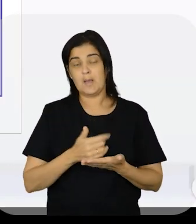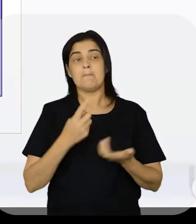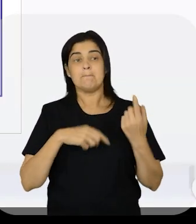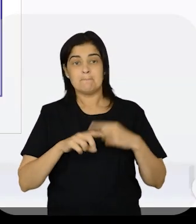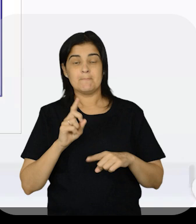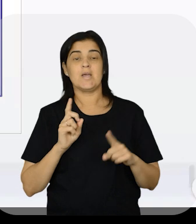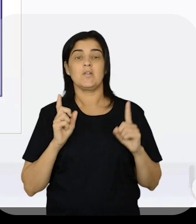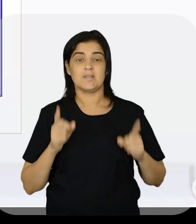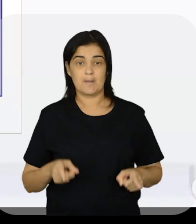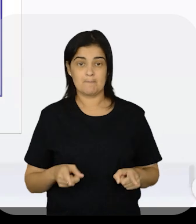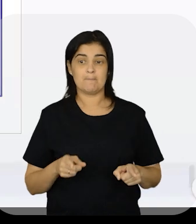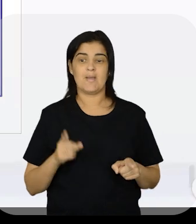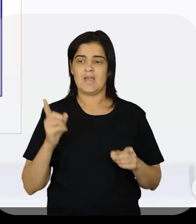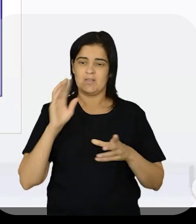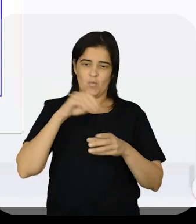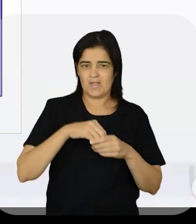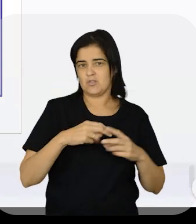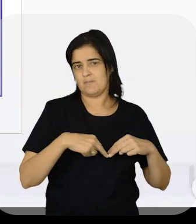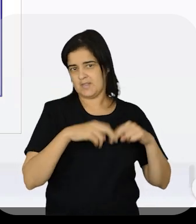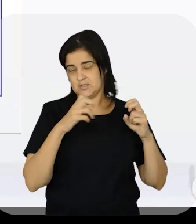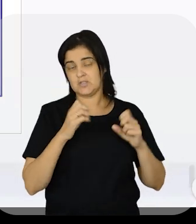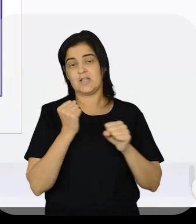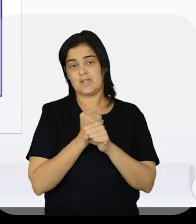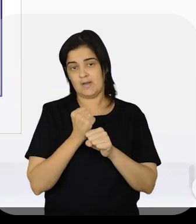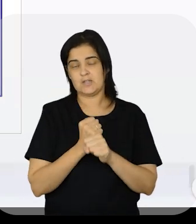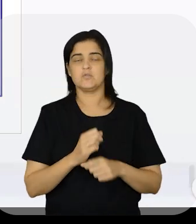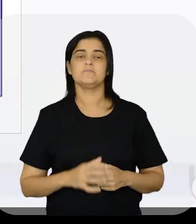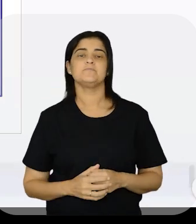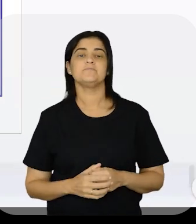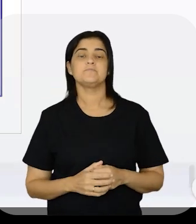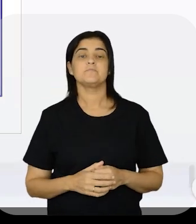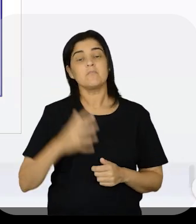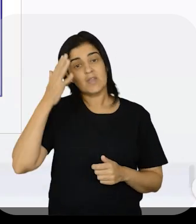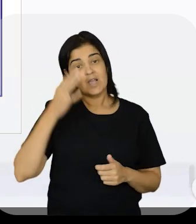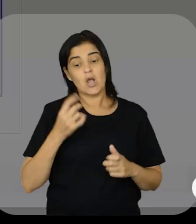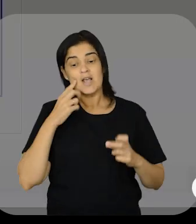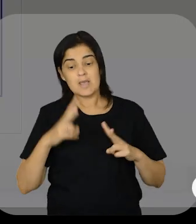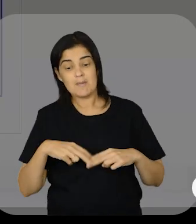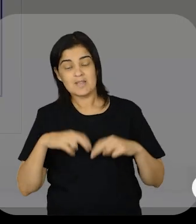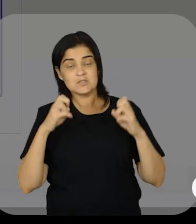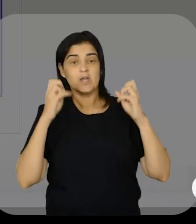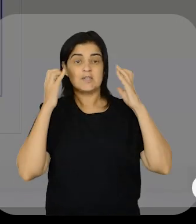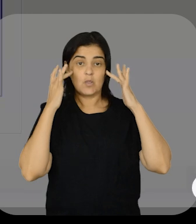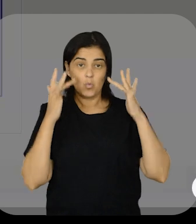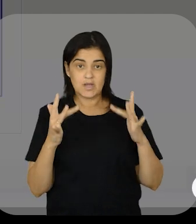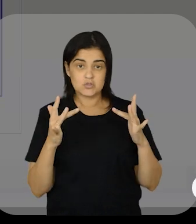que también integraron y participaron y están trabajando. Creo que la investigación en